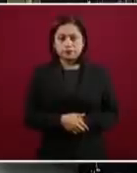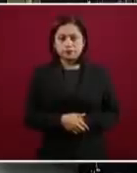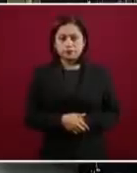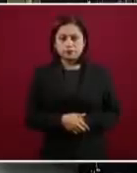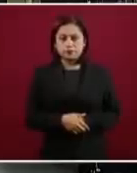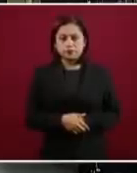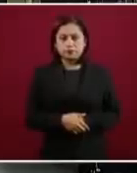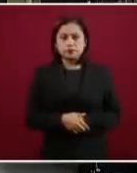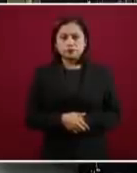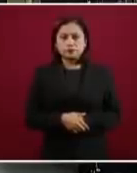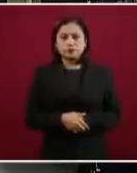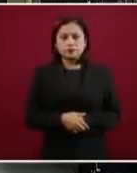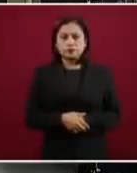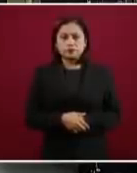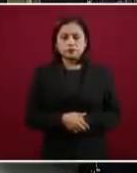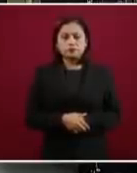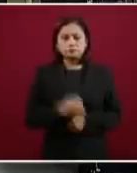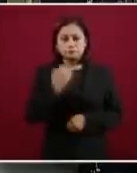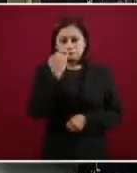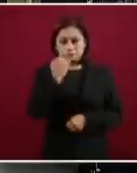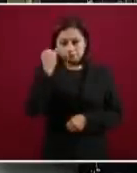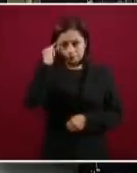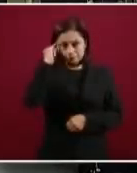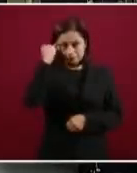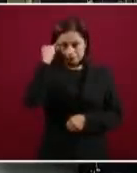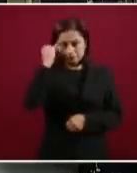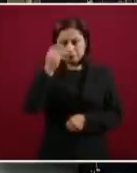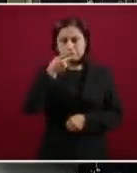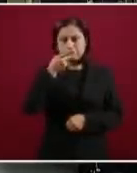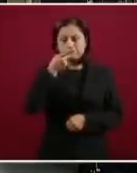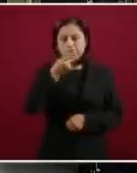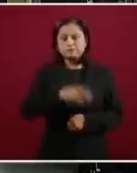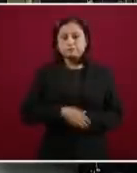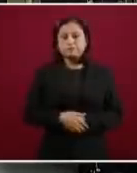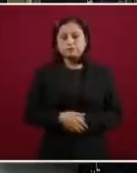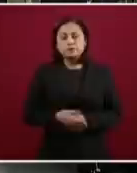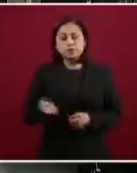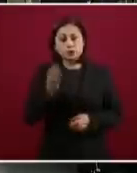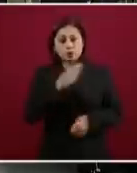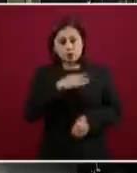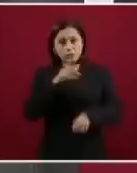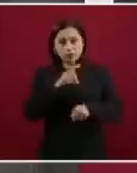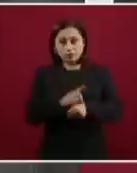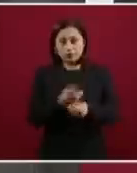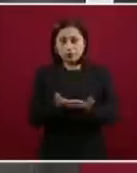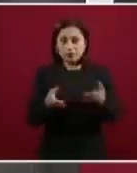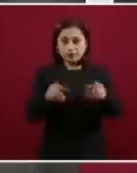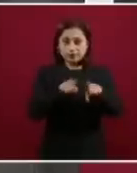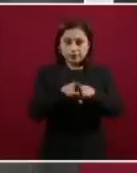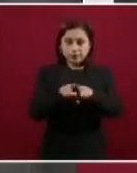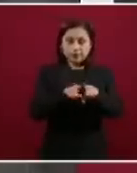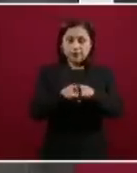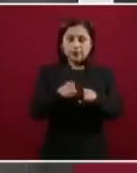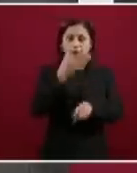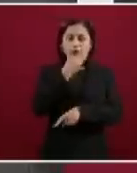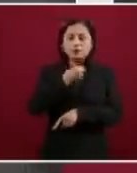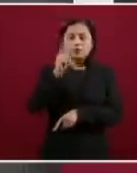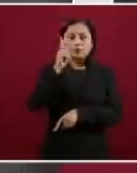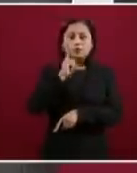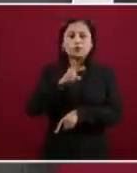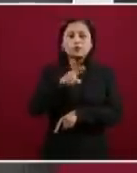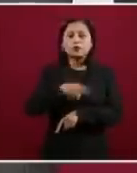presidente. Maguepe Mugutekech, muy buenos días, hermanas y hermanos de los medios de